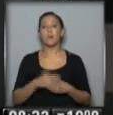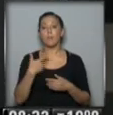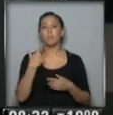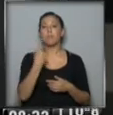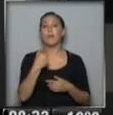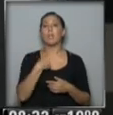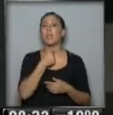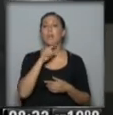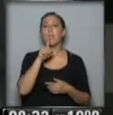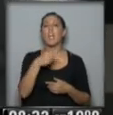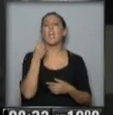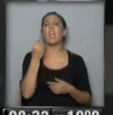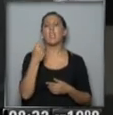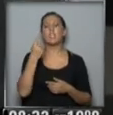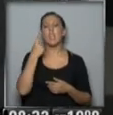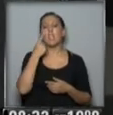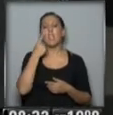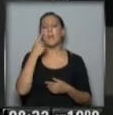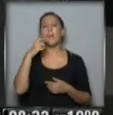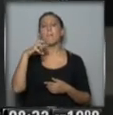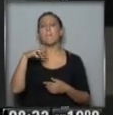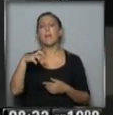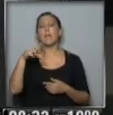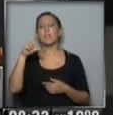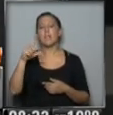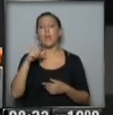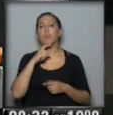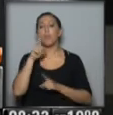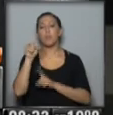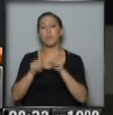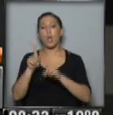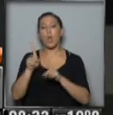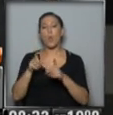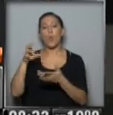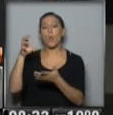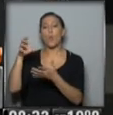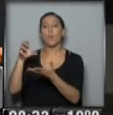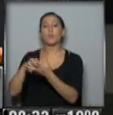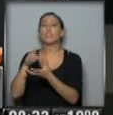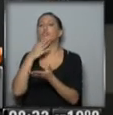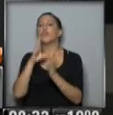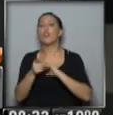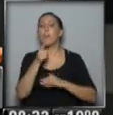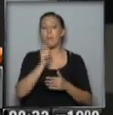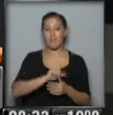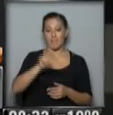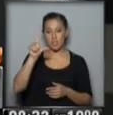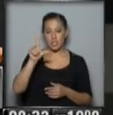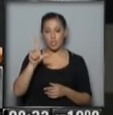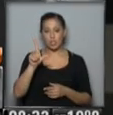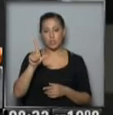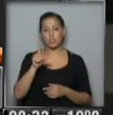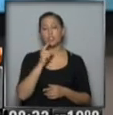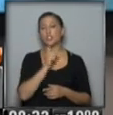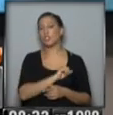preguntarle qué es el ipc porque hay algunos sectores que que lo toman como sinónimo de inflación esto es así no no es